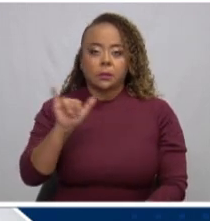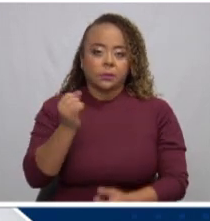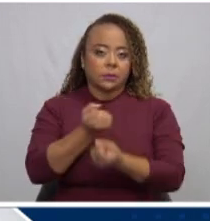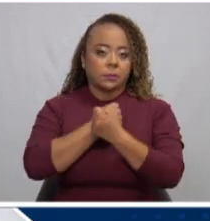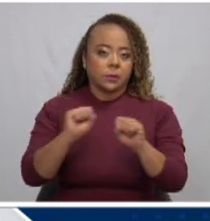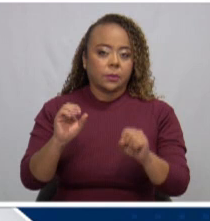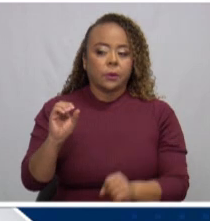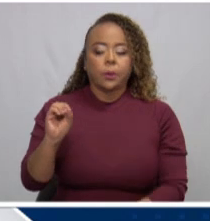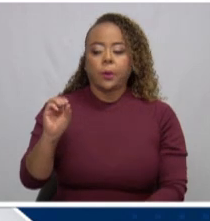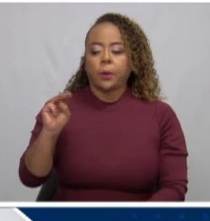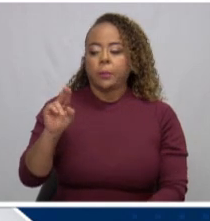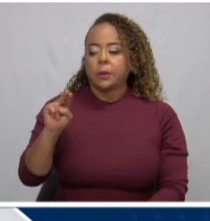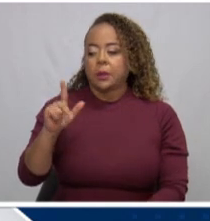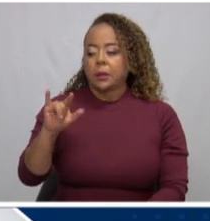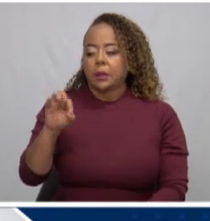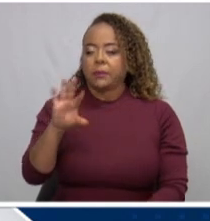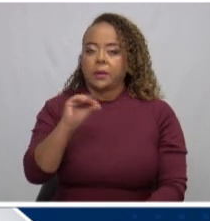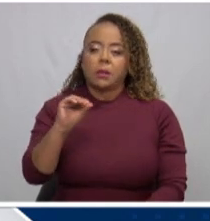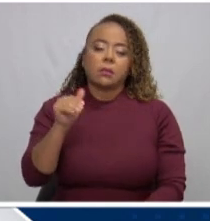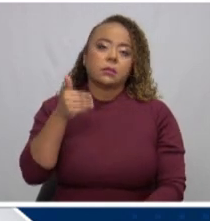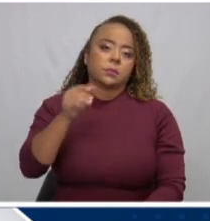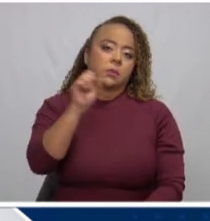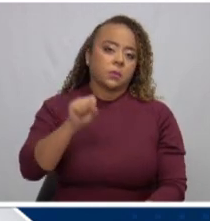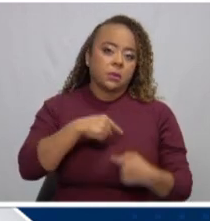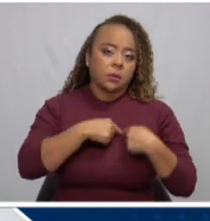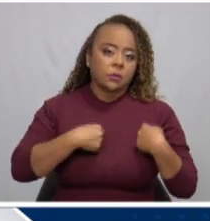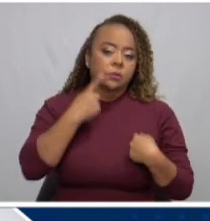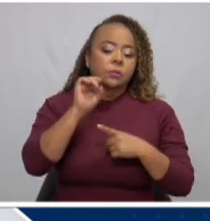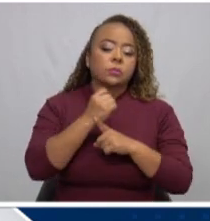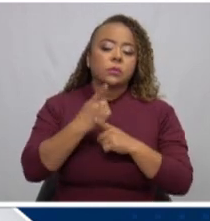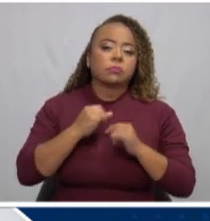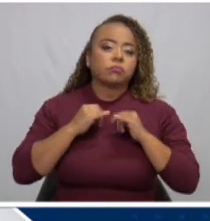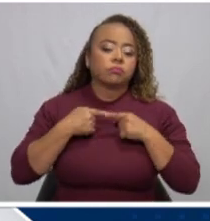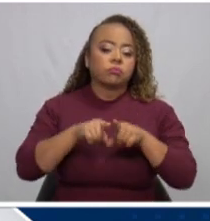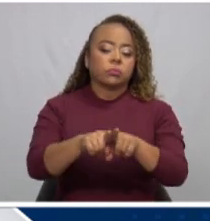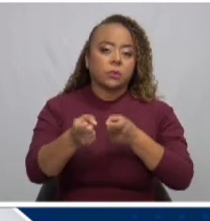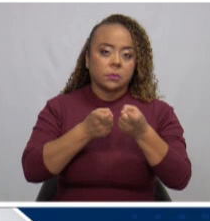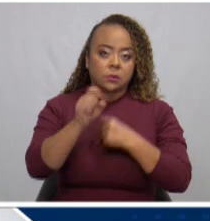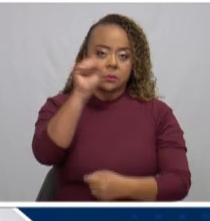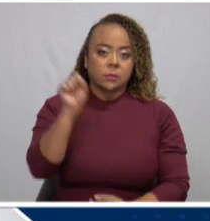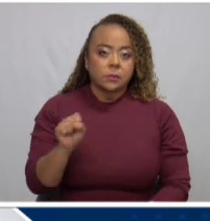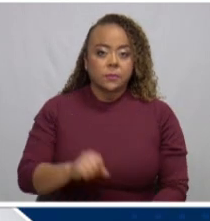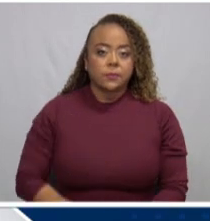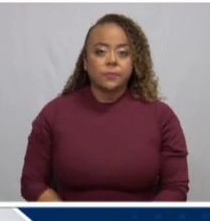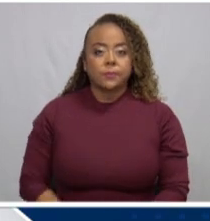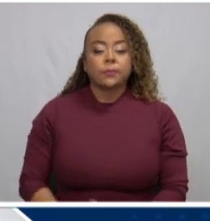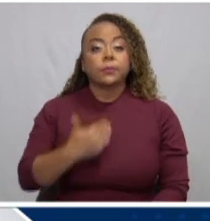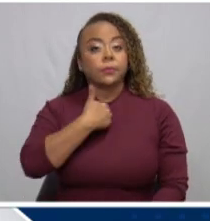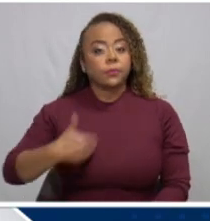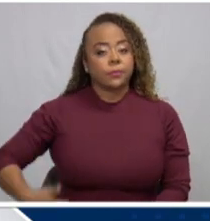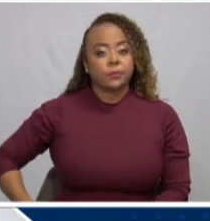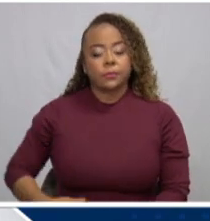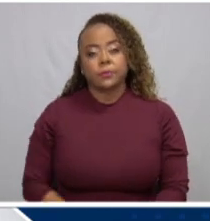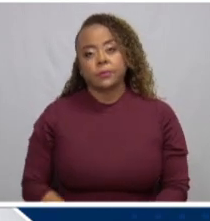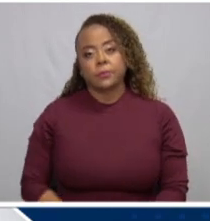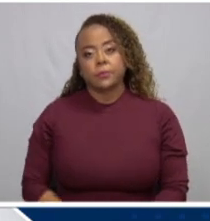Omnilife Y sí después con sapriza y corazón que eran las sociedad paralelas que administraban sapriza en herediano cuando